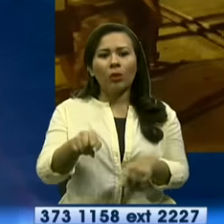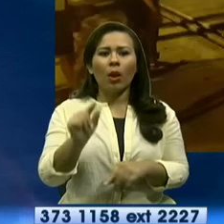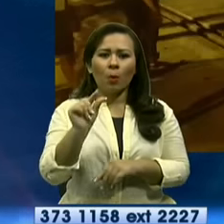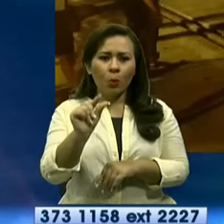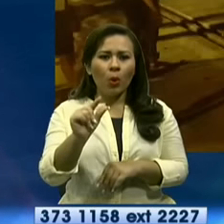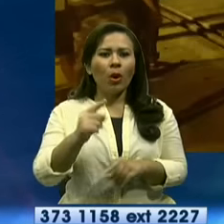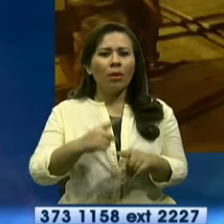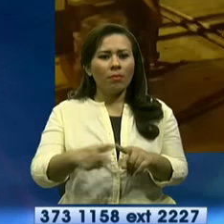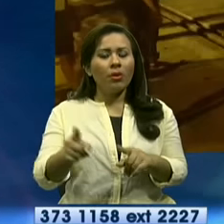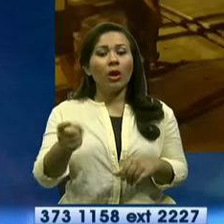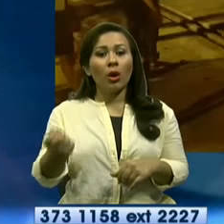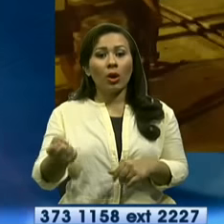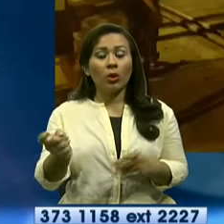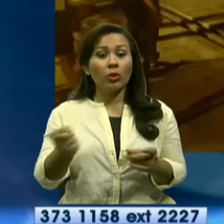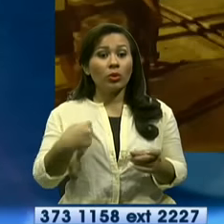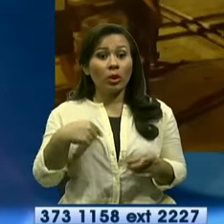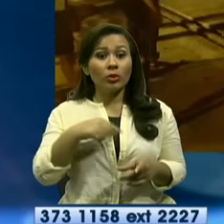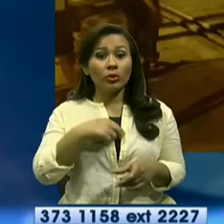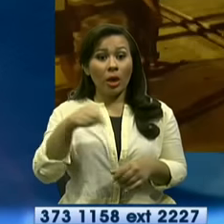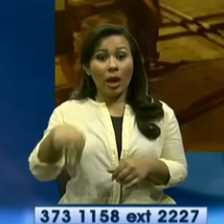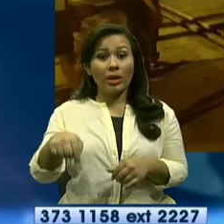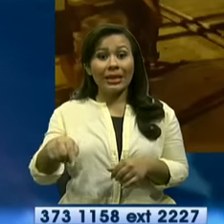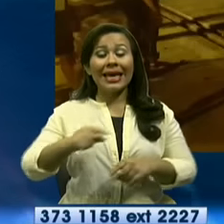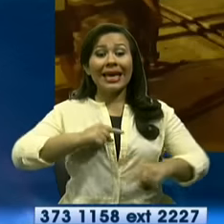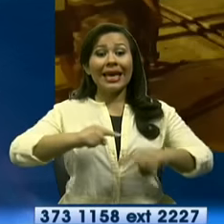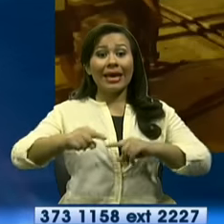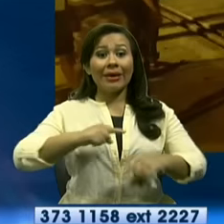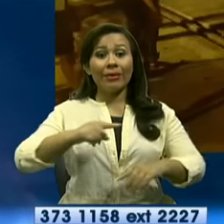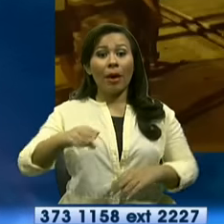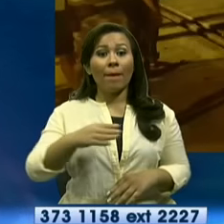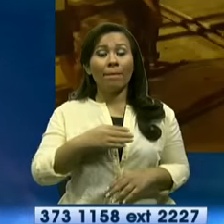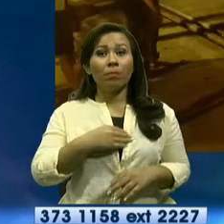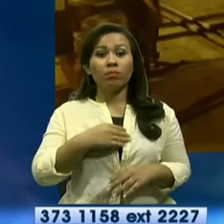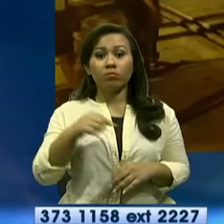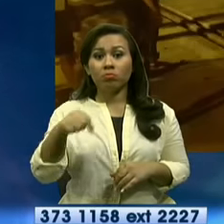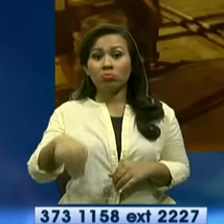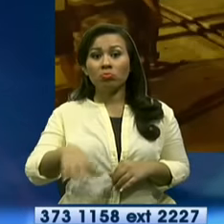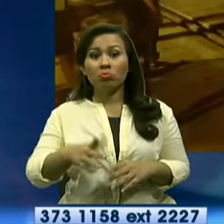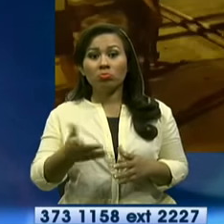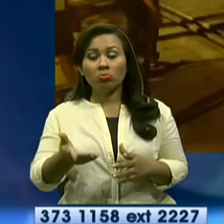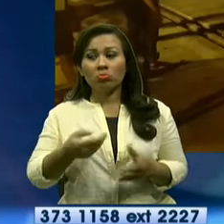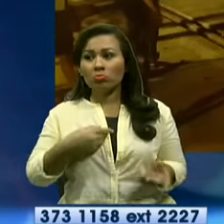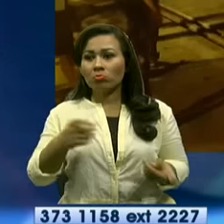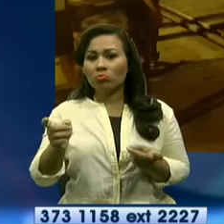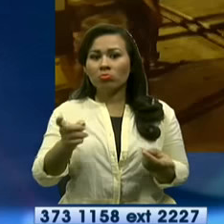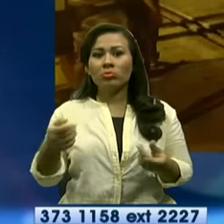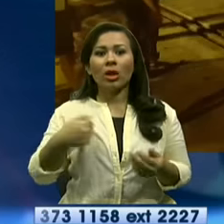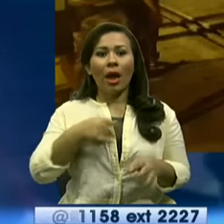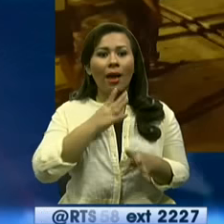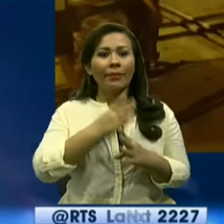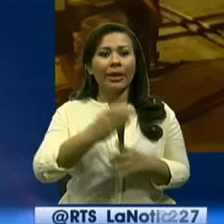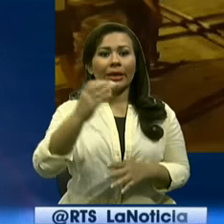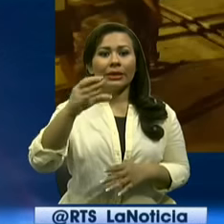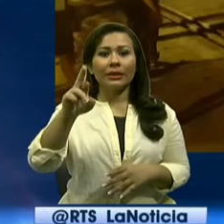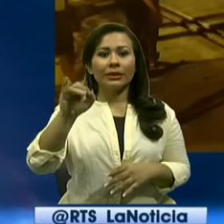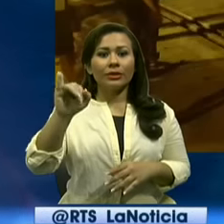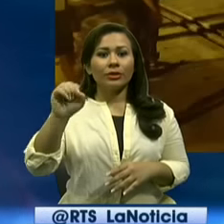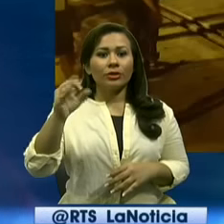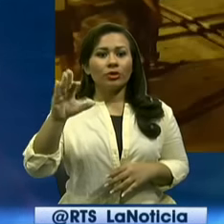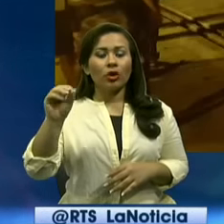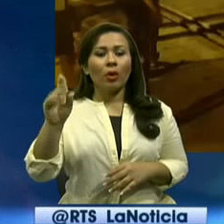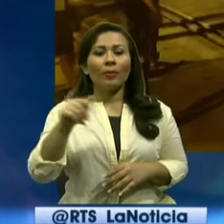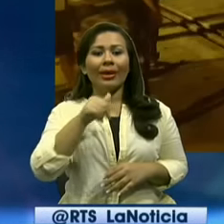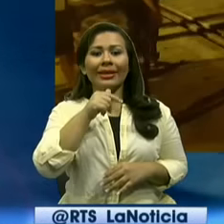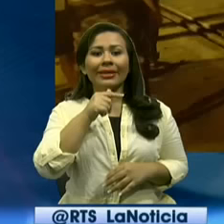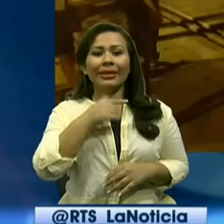Y nosotros tenemos a nuestros jefes políticos recorriendo. He hablado también con Cristóbal Pulina, que es quien